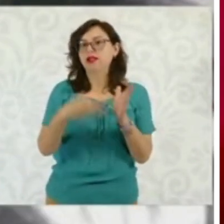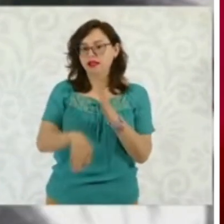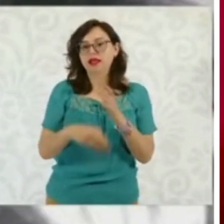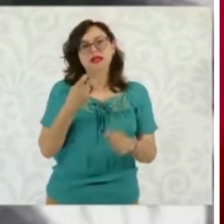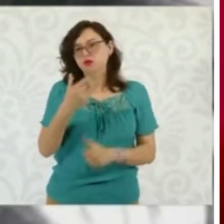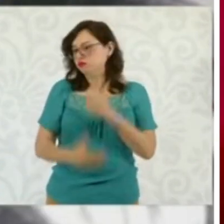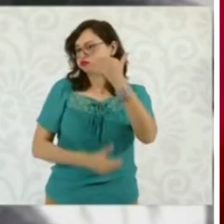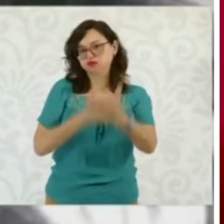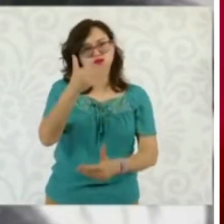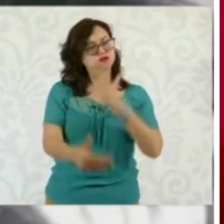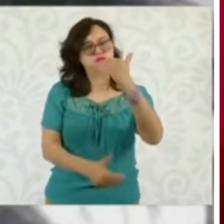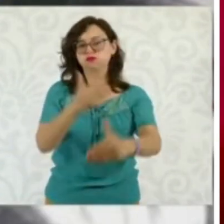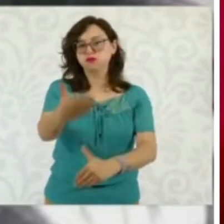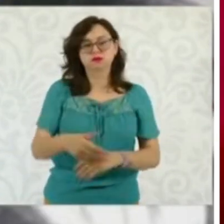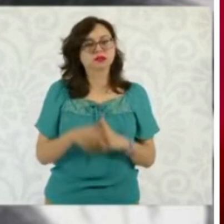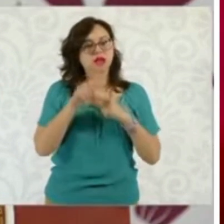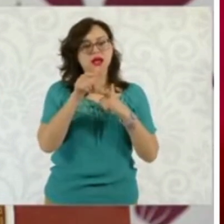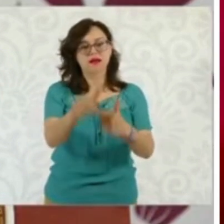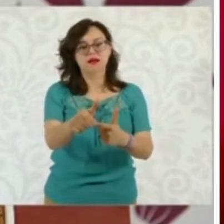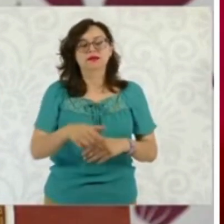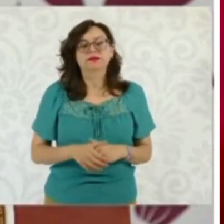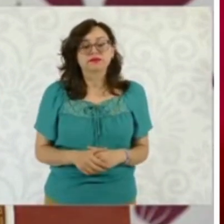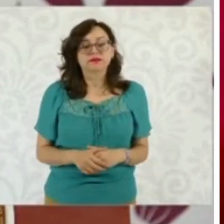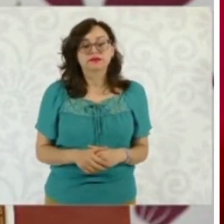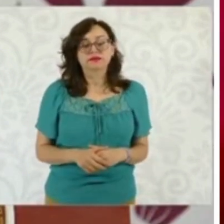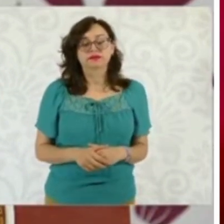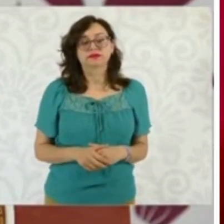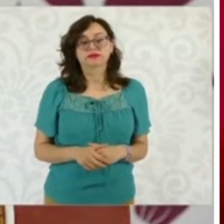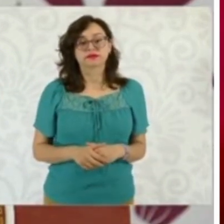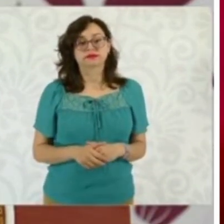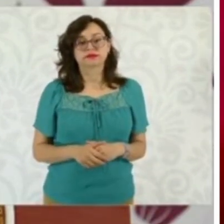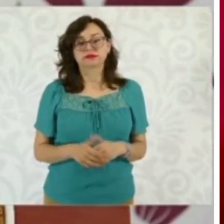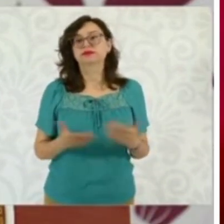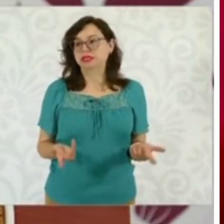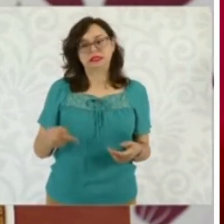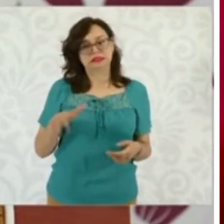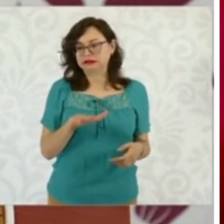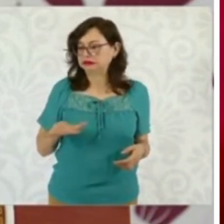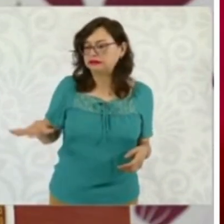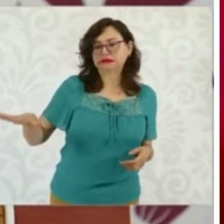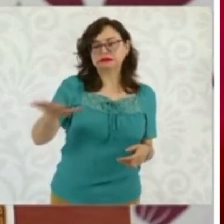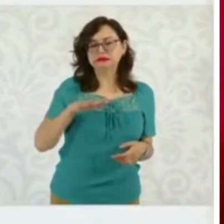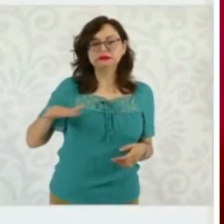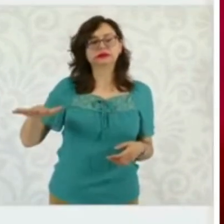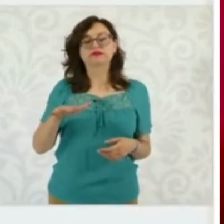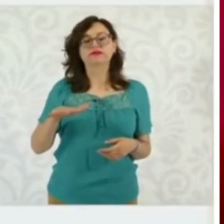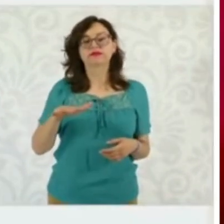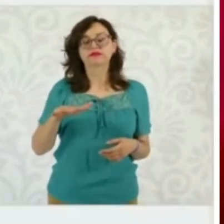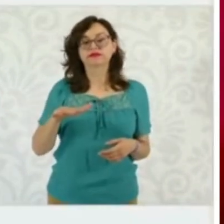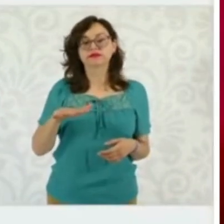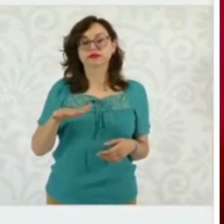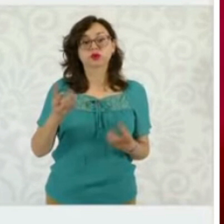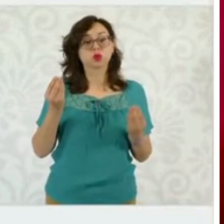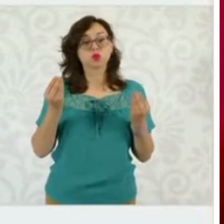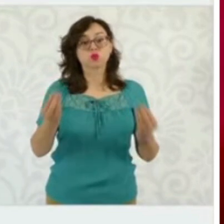mejorando. Por cierto que en esta zona, en efecto de Amuzgos, de Ometepec, de Pinotepa Nacional, donde